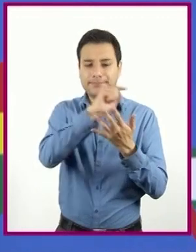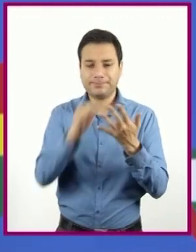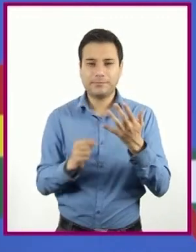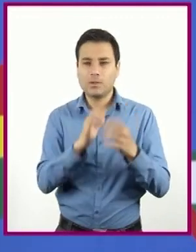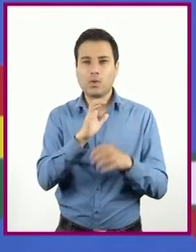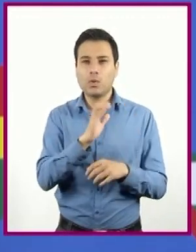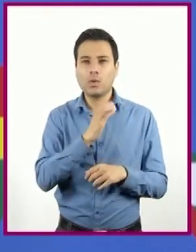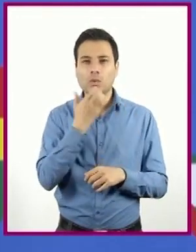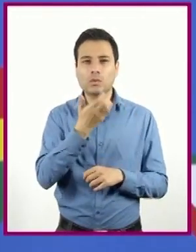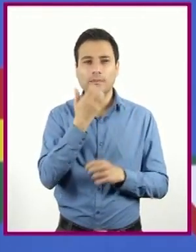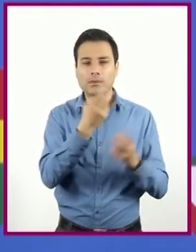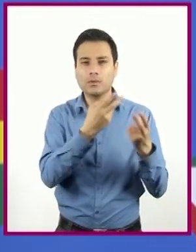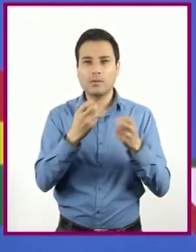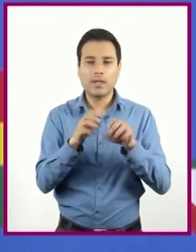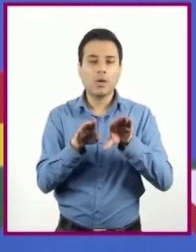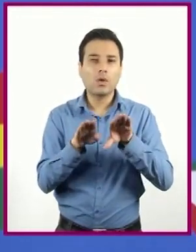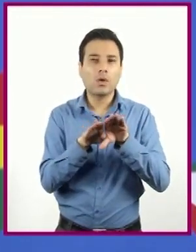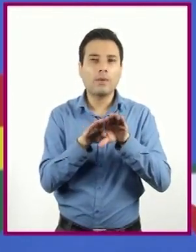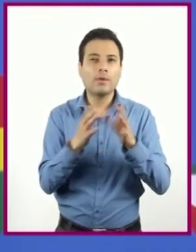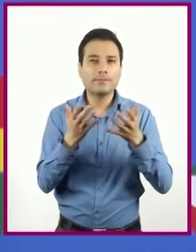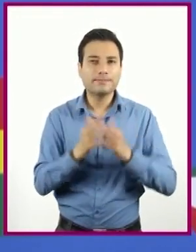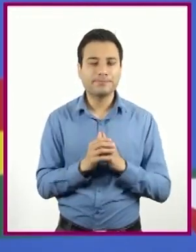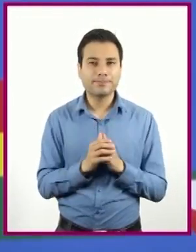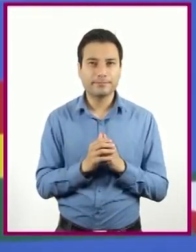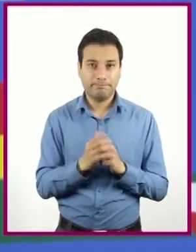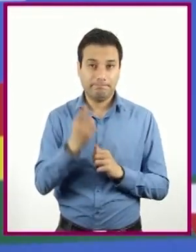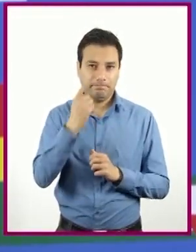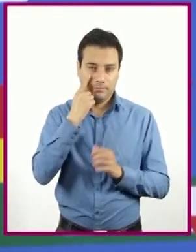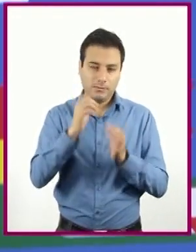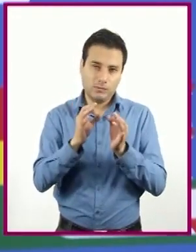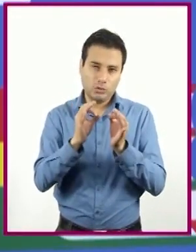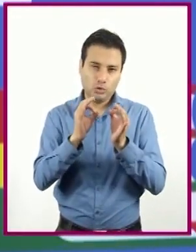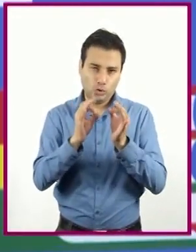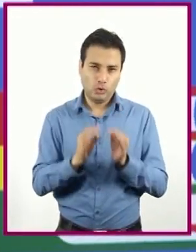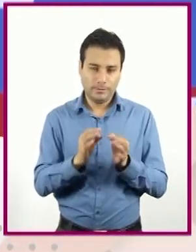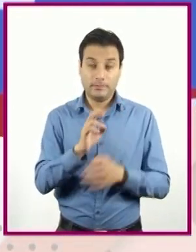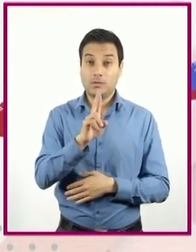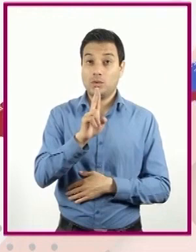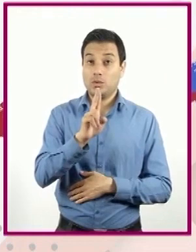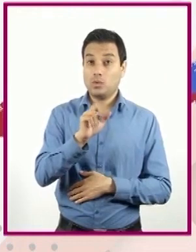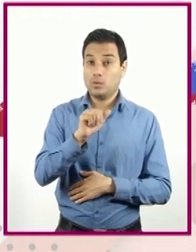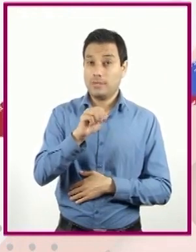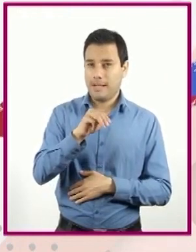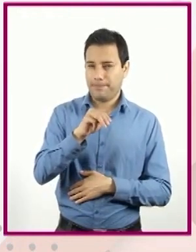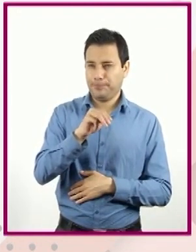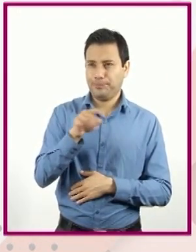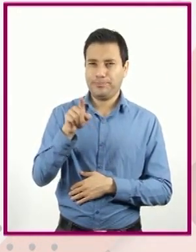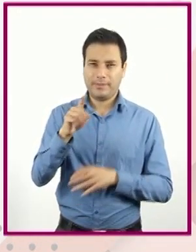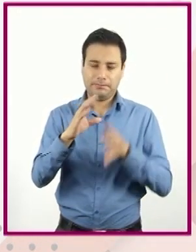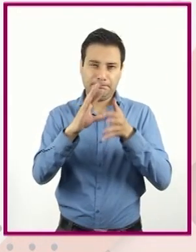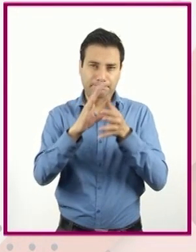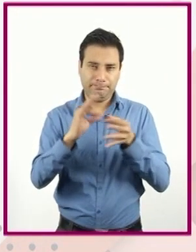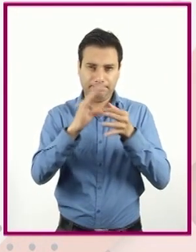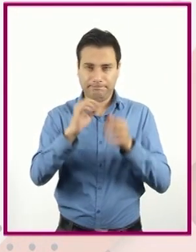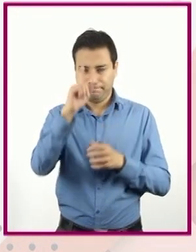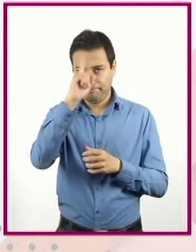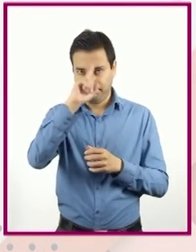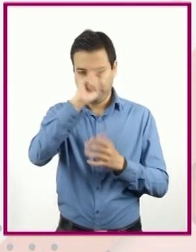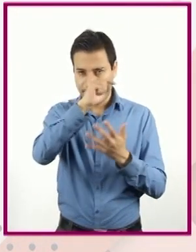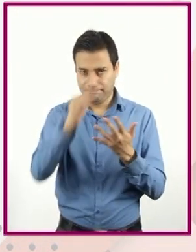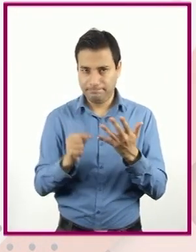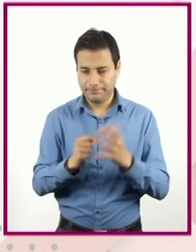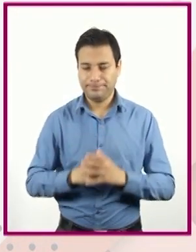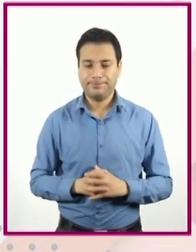comunes, con base en los criterios de la máxima casa de estudios de nuestro país, la Universidad Nacional